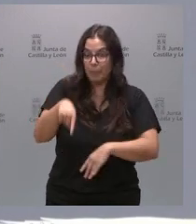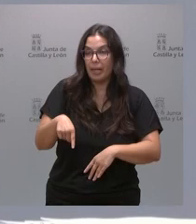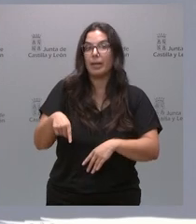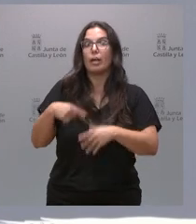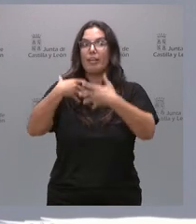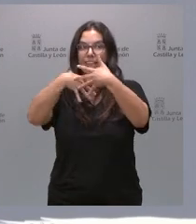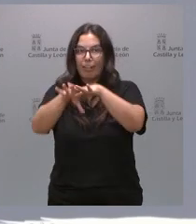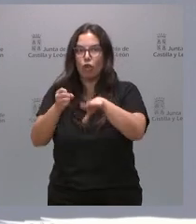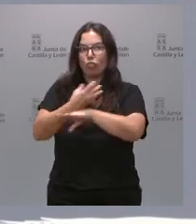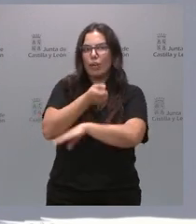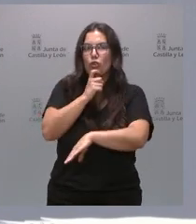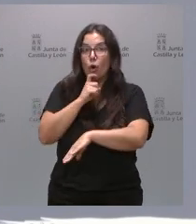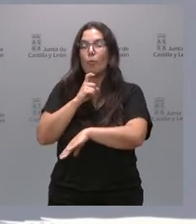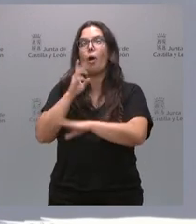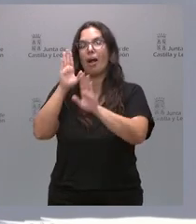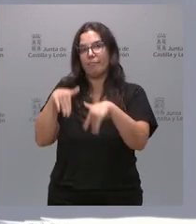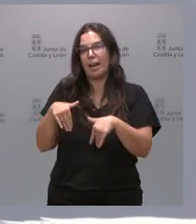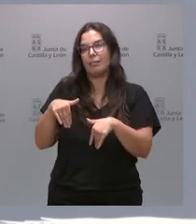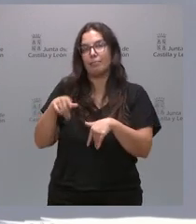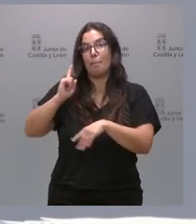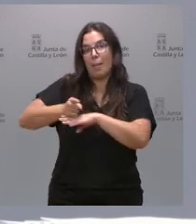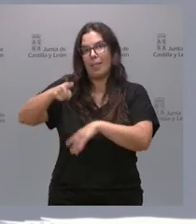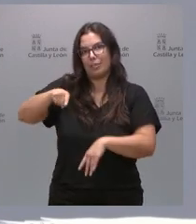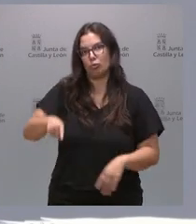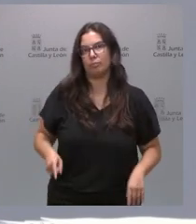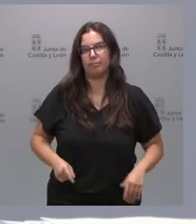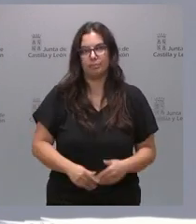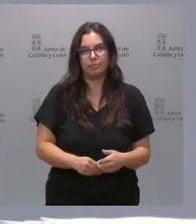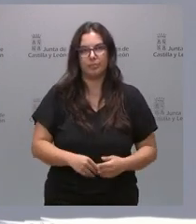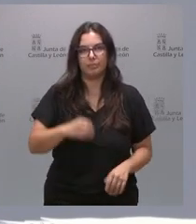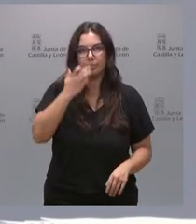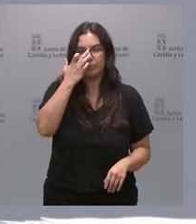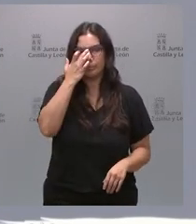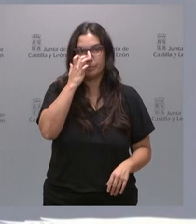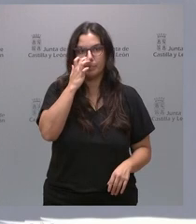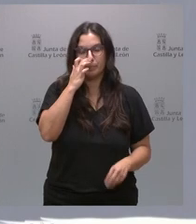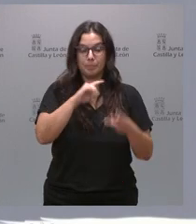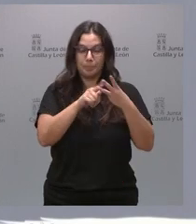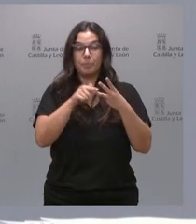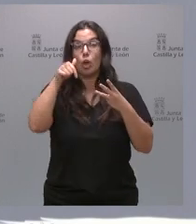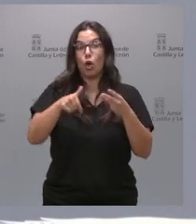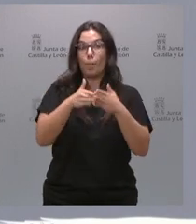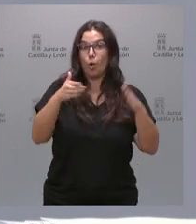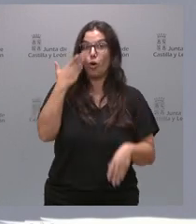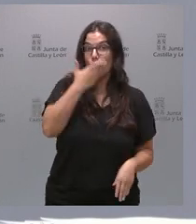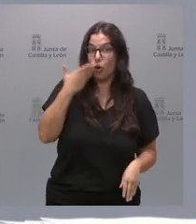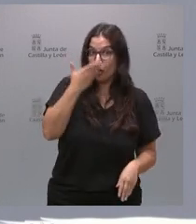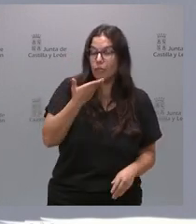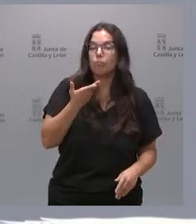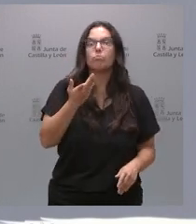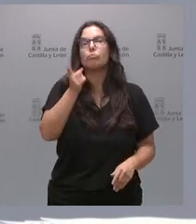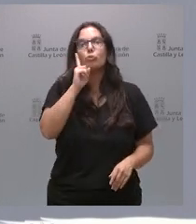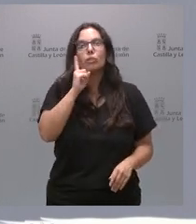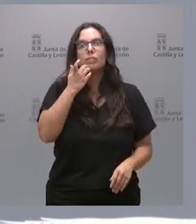de la integración del ferrocarril y en este caso es otra herramienta su paso por la ciudad de Valladolid hoy empieza el cole ha empezado el cole no sé si